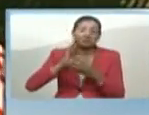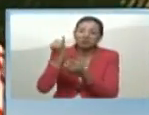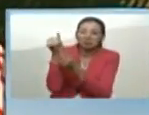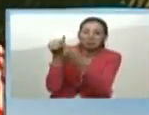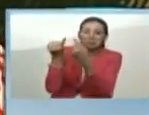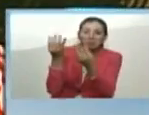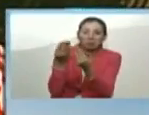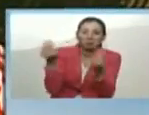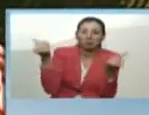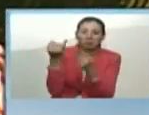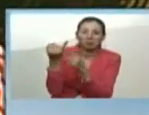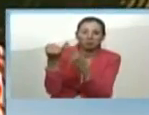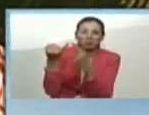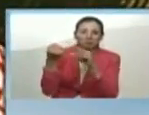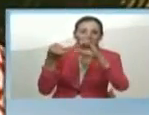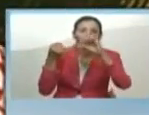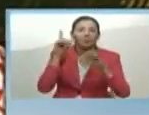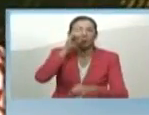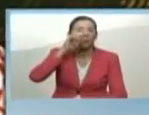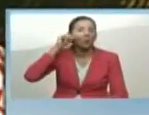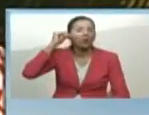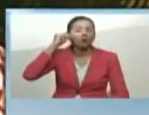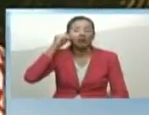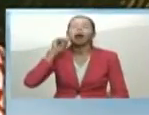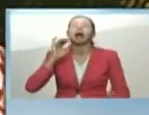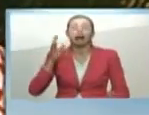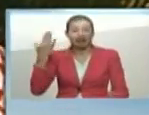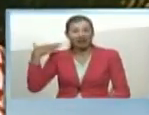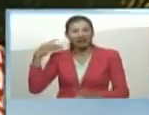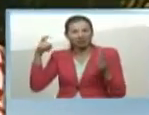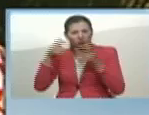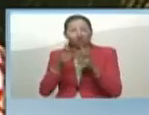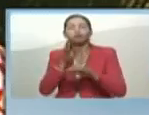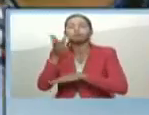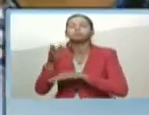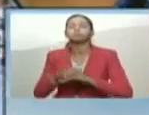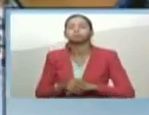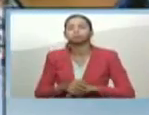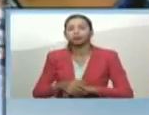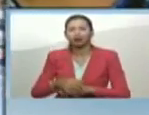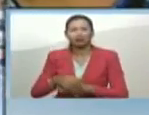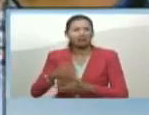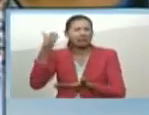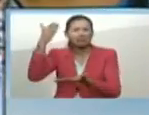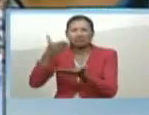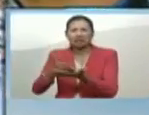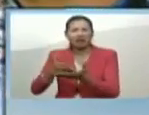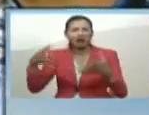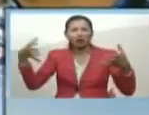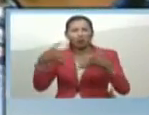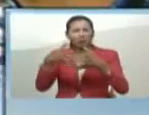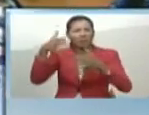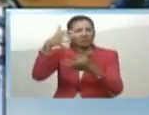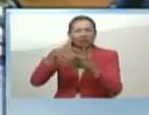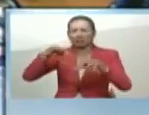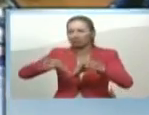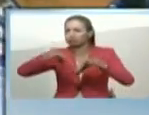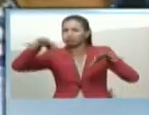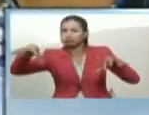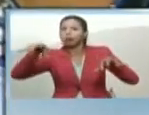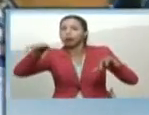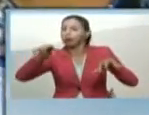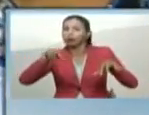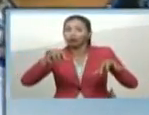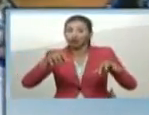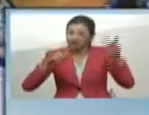ya aristóbulo la mitad un poquito más de la mitad de lo que estaban ahí compatriotas